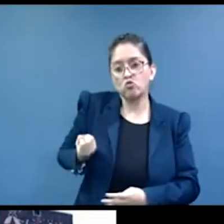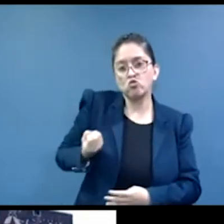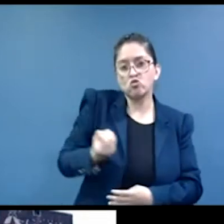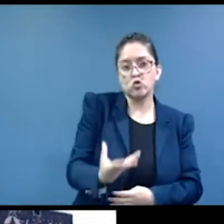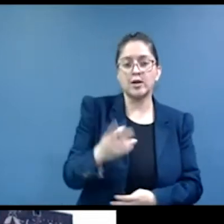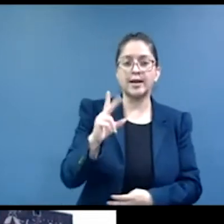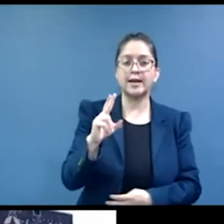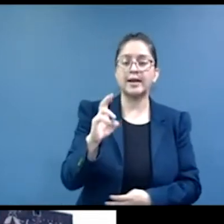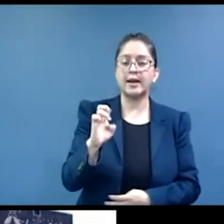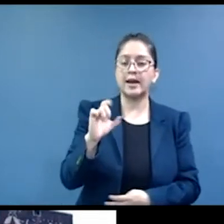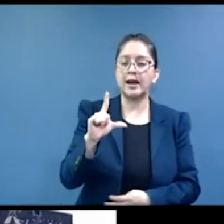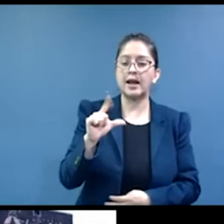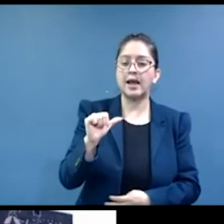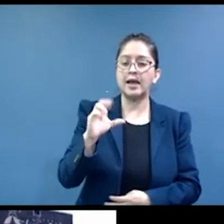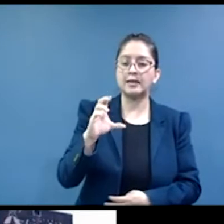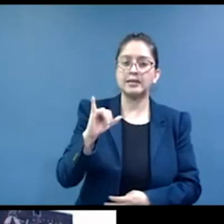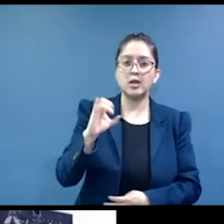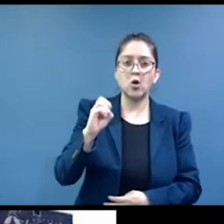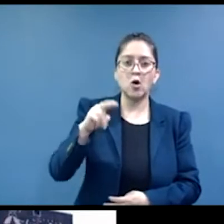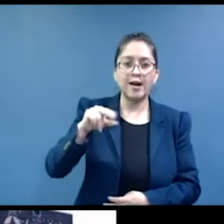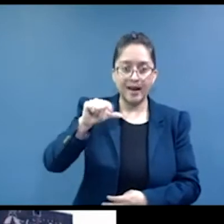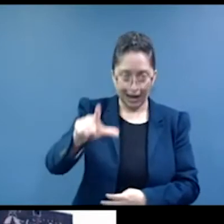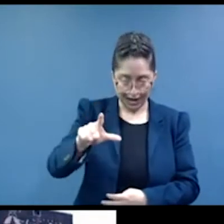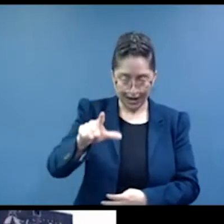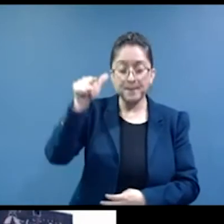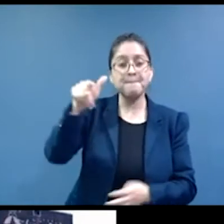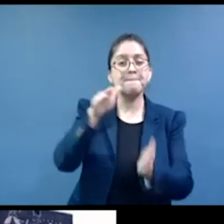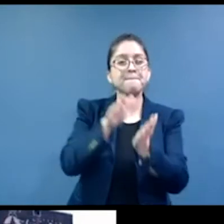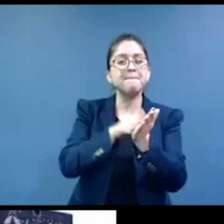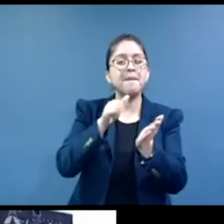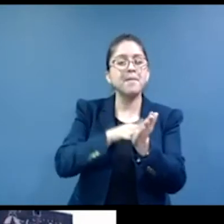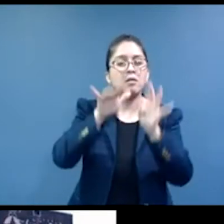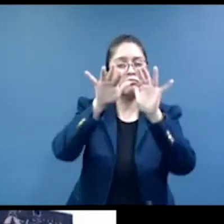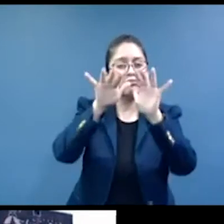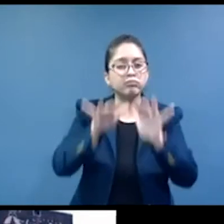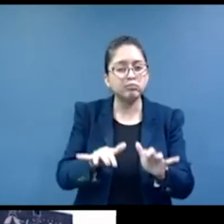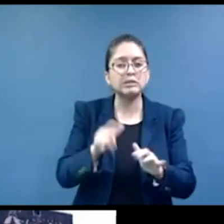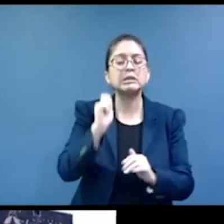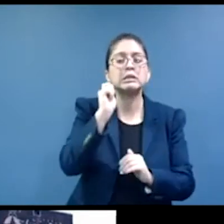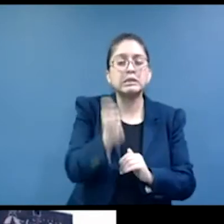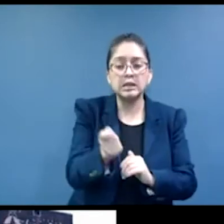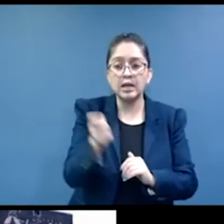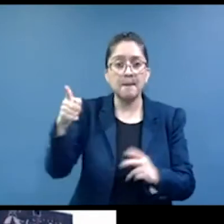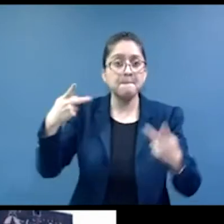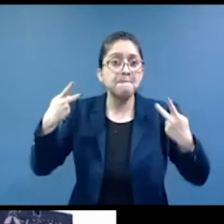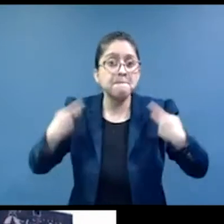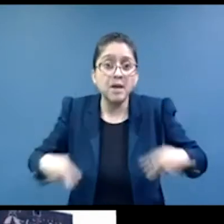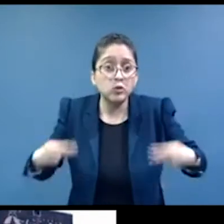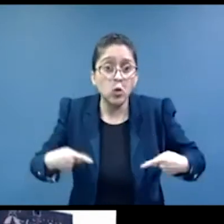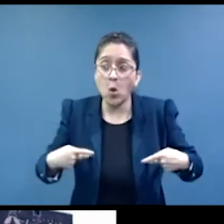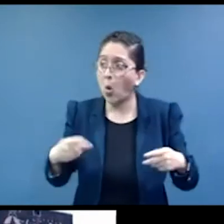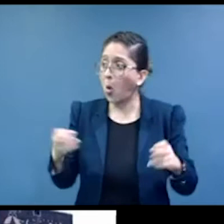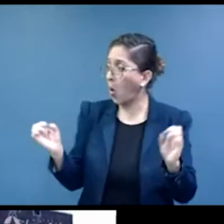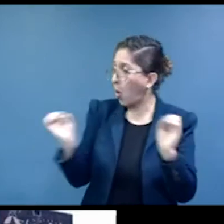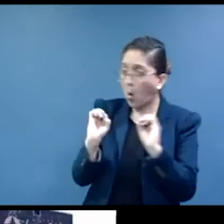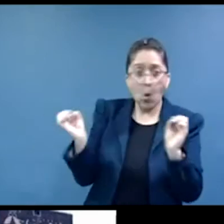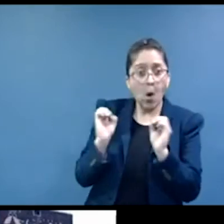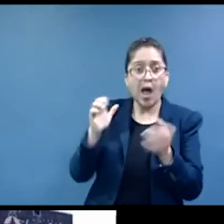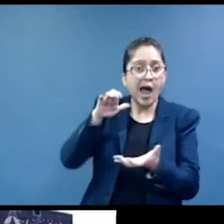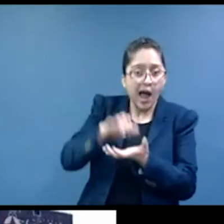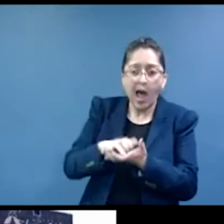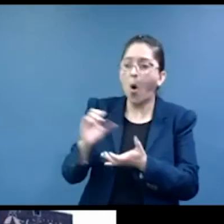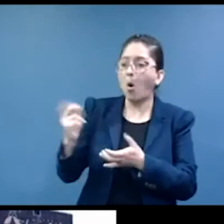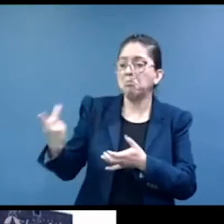con, en el reporte se dice muy bien, con personas que no tienen pareja y desean formar